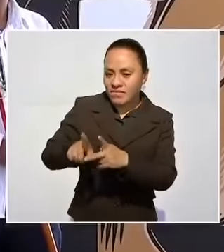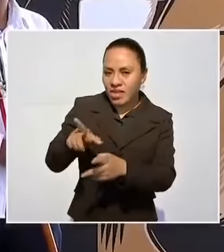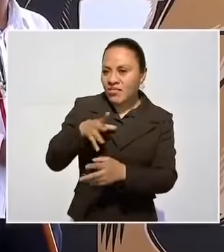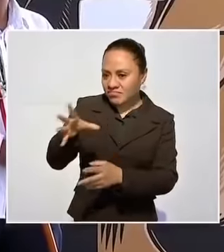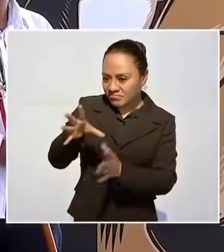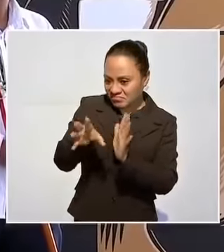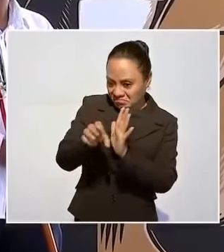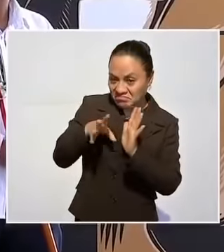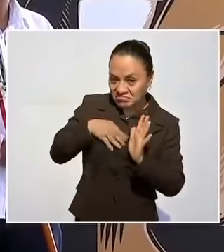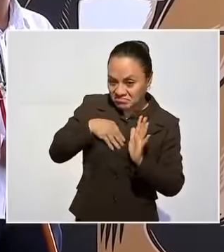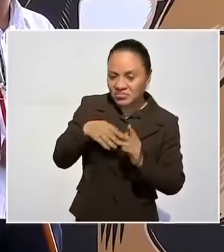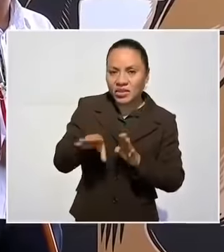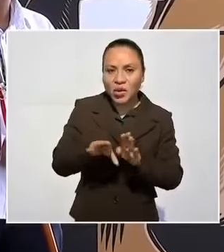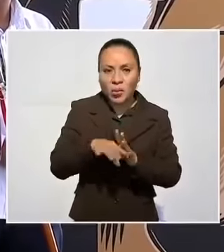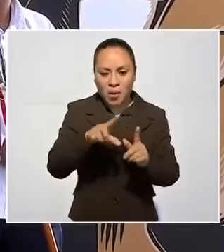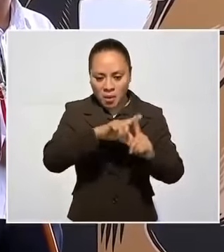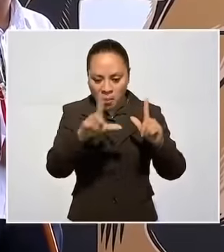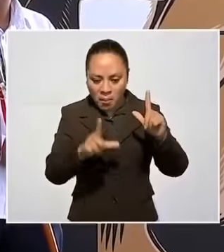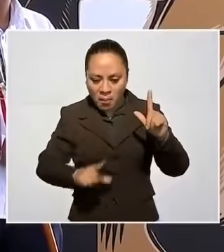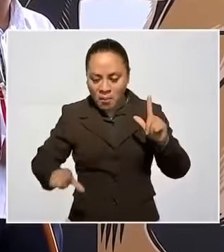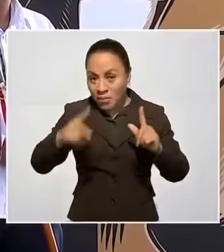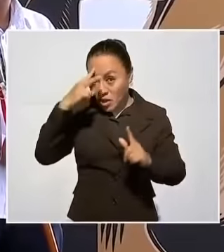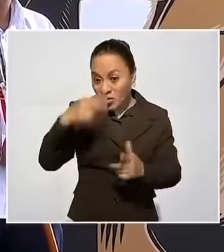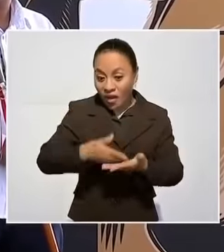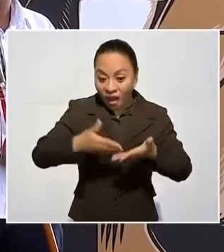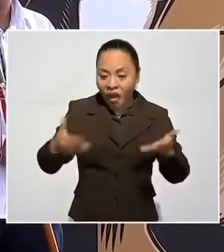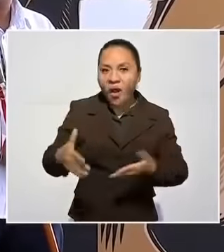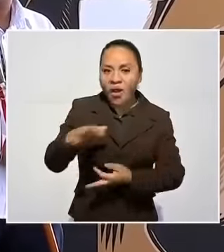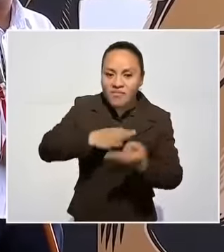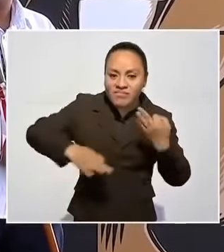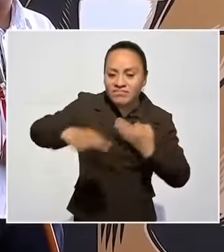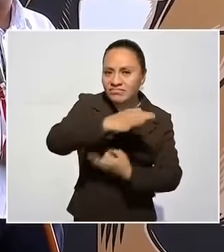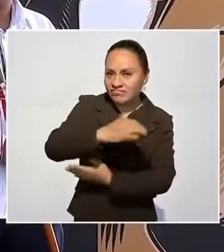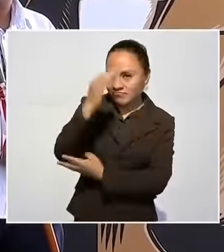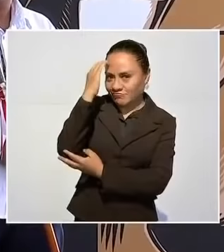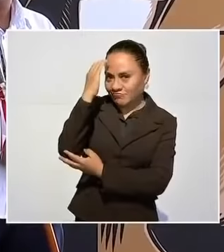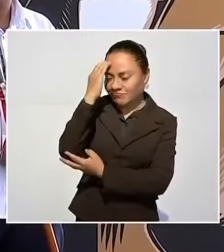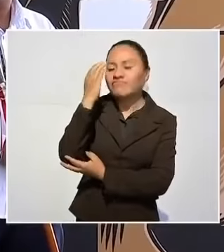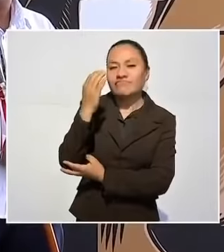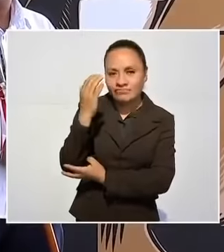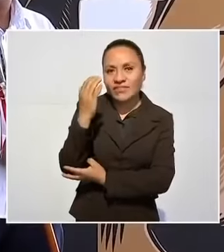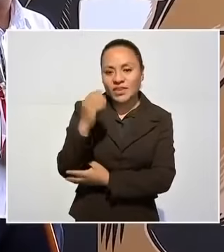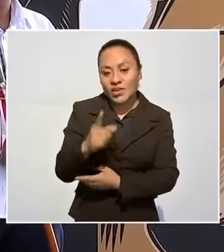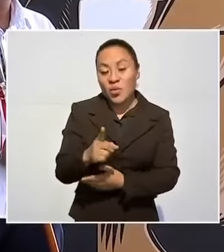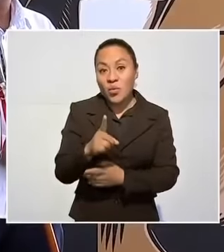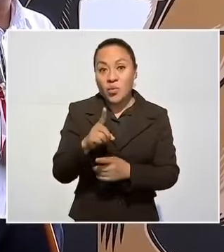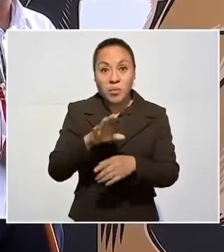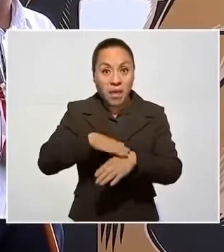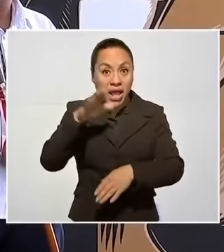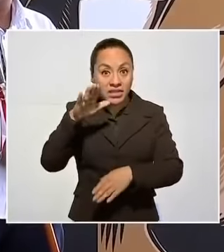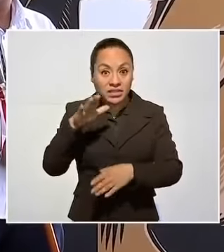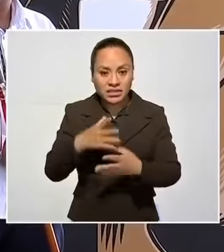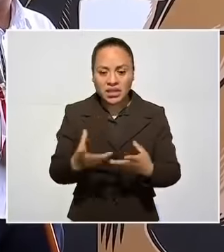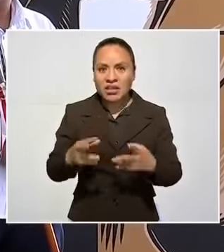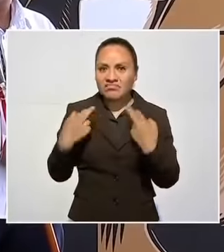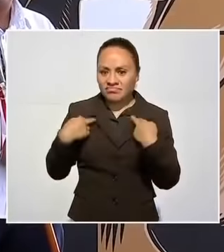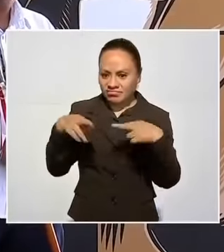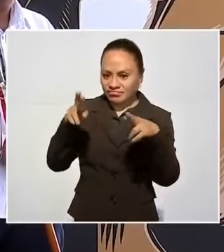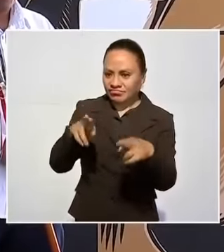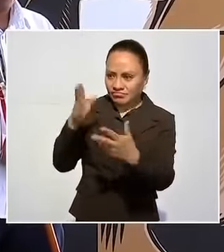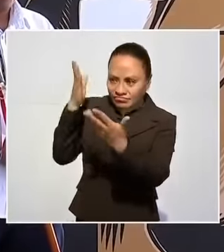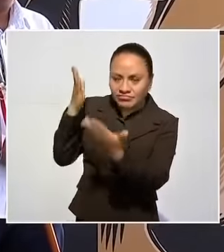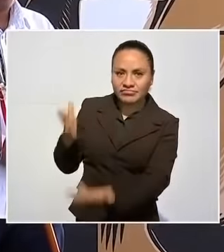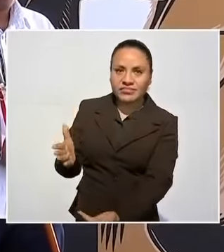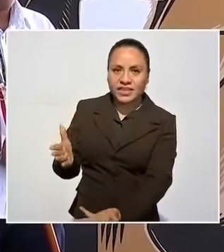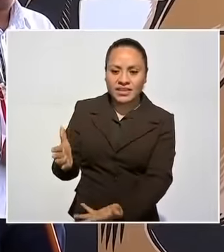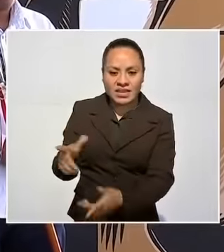conformación del México que hoy conocemos. Sin duda alguna, uno de los más representativos